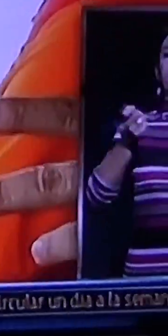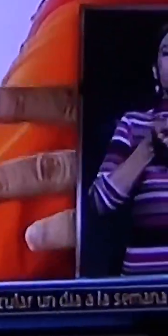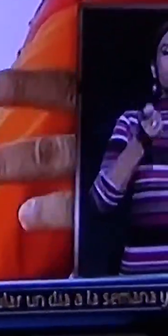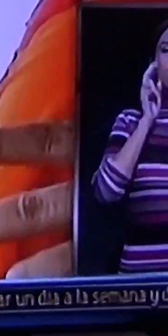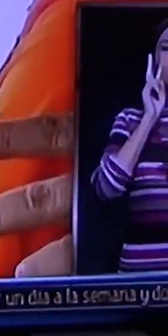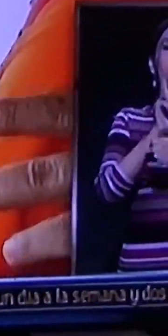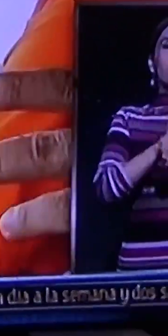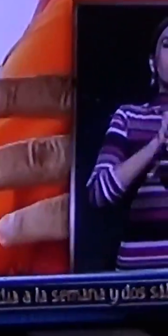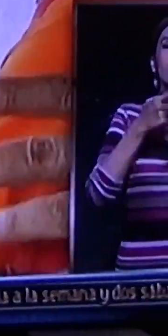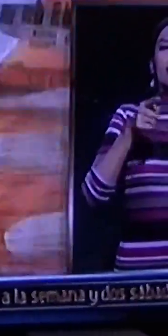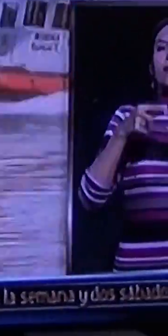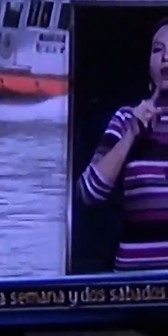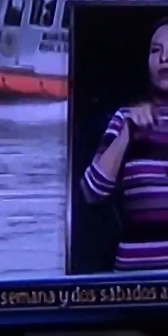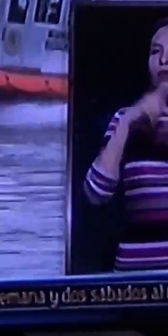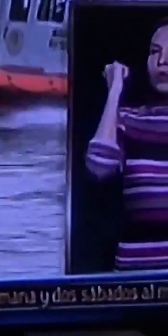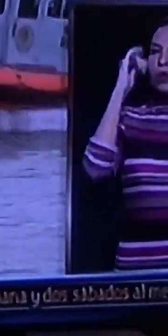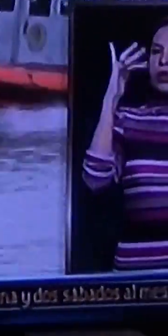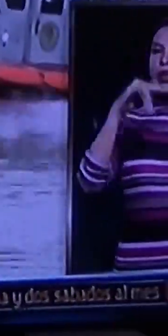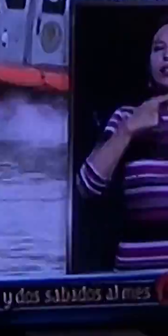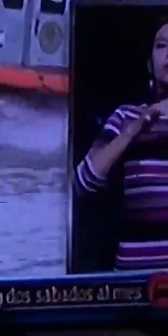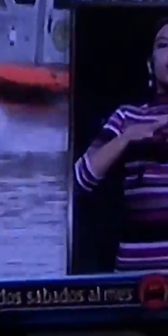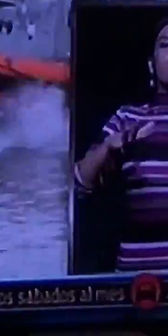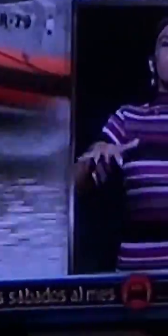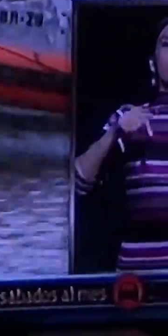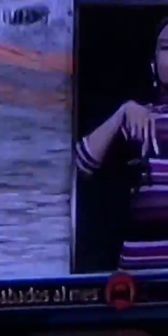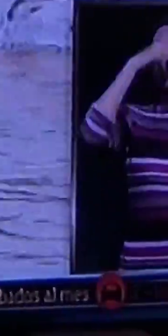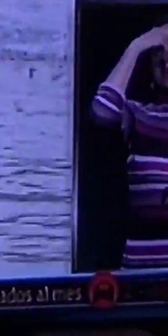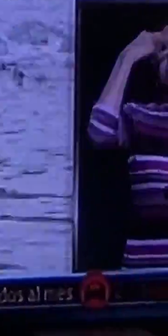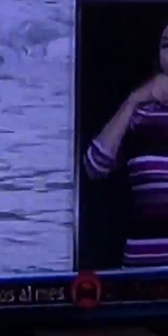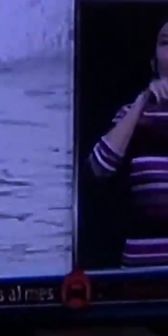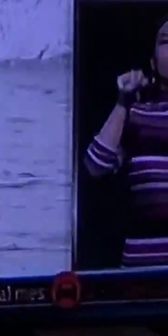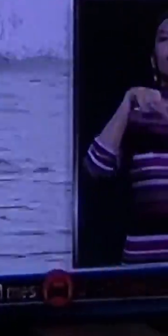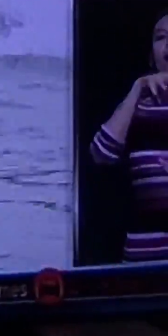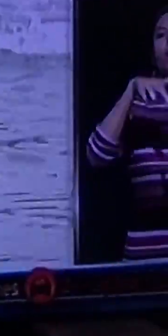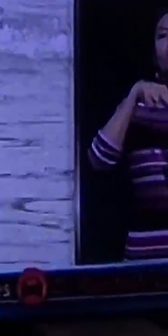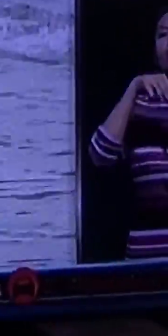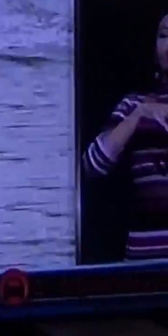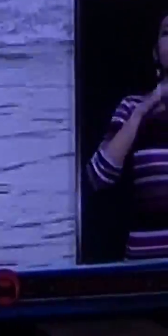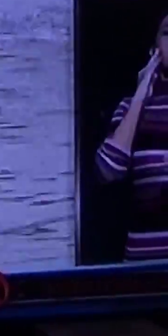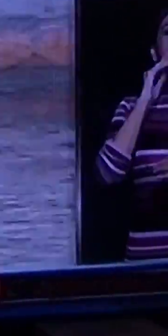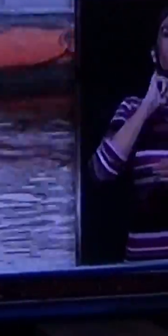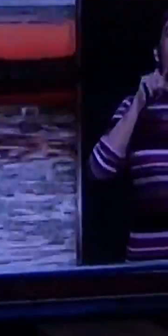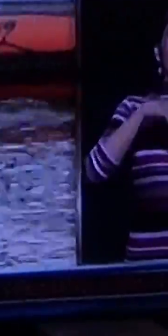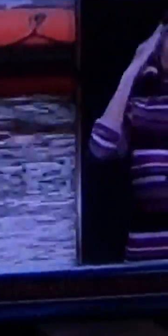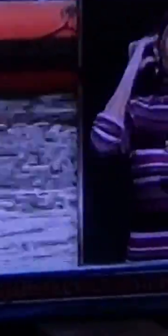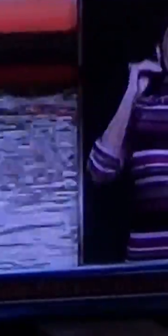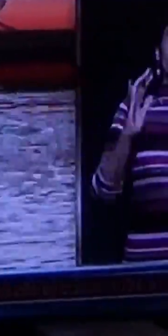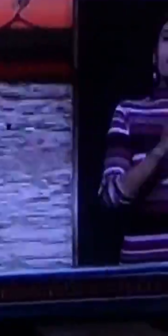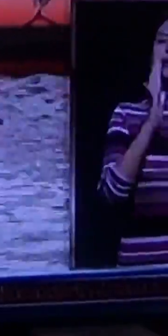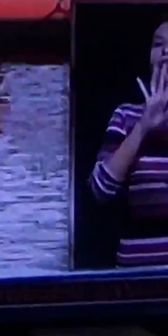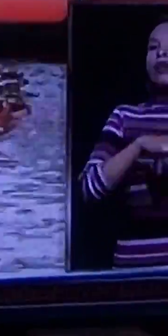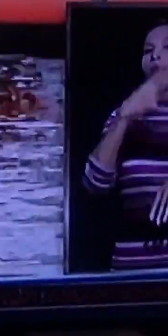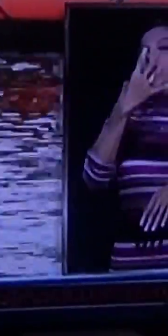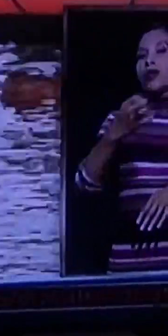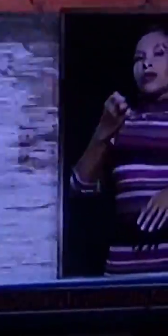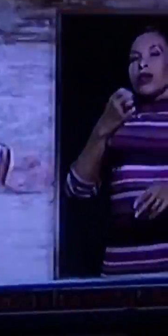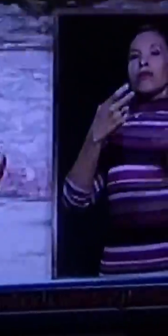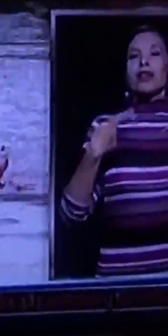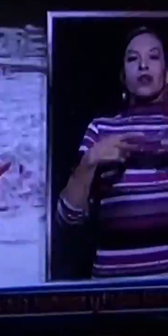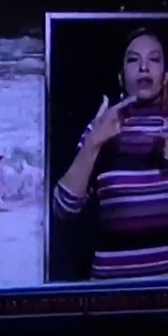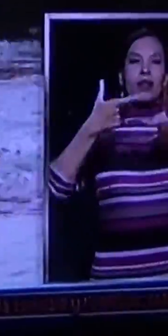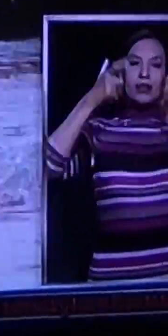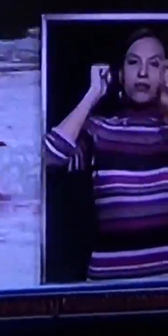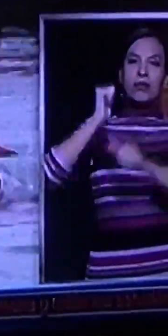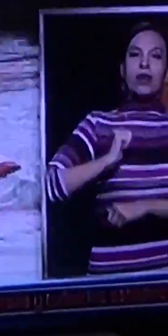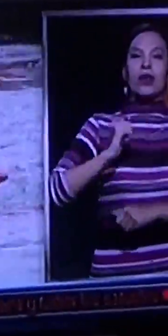operativos de salvaguarda de turistas en los litorales de México. En la región de Manzanillo, en Colima, participan casi 400 marinos